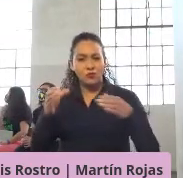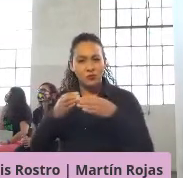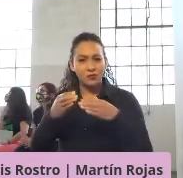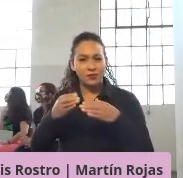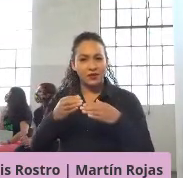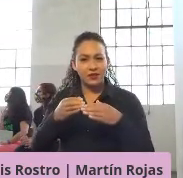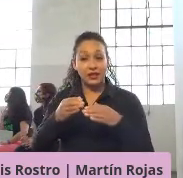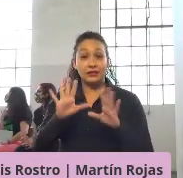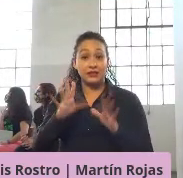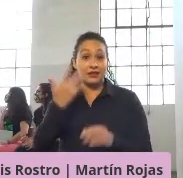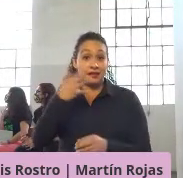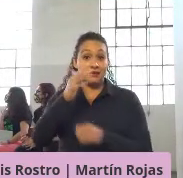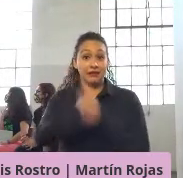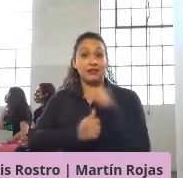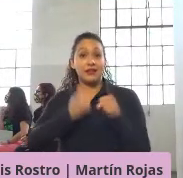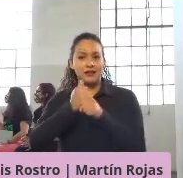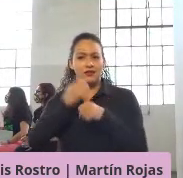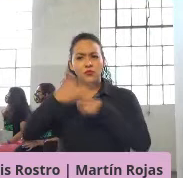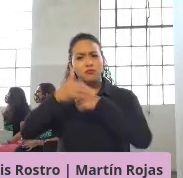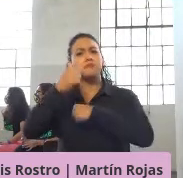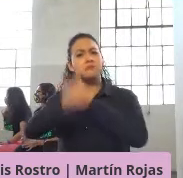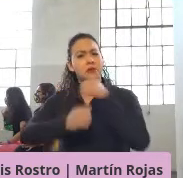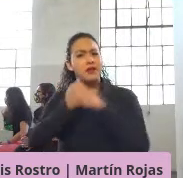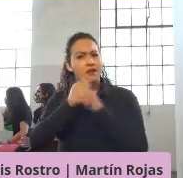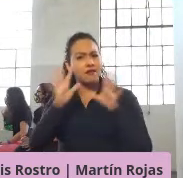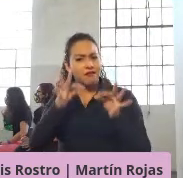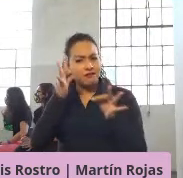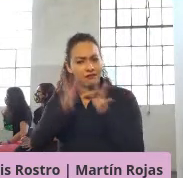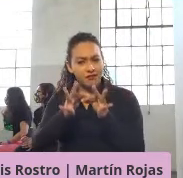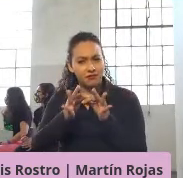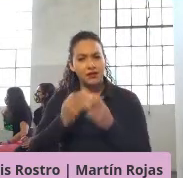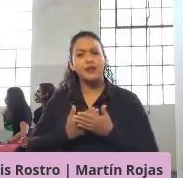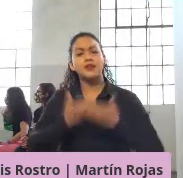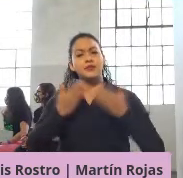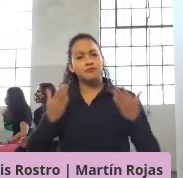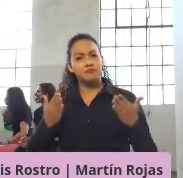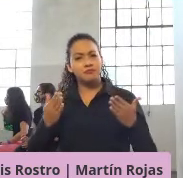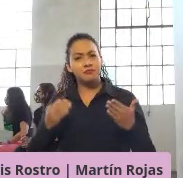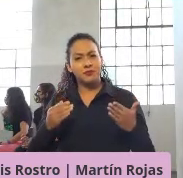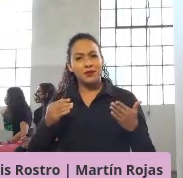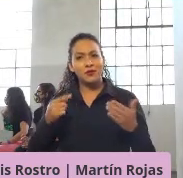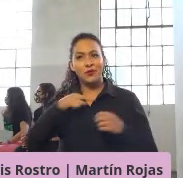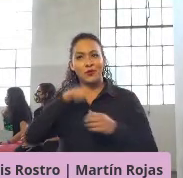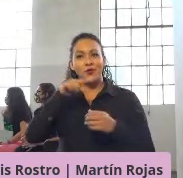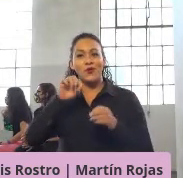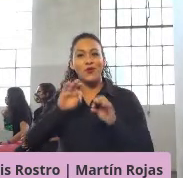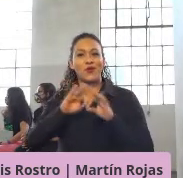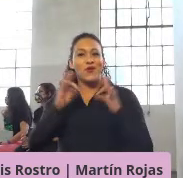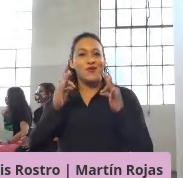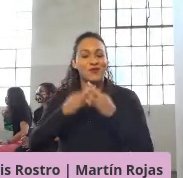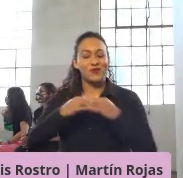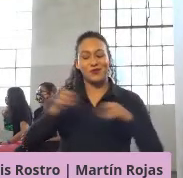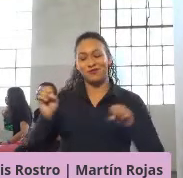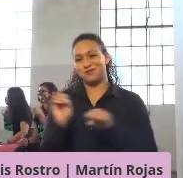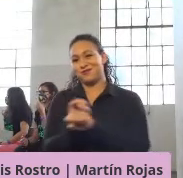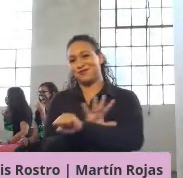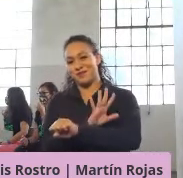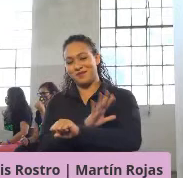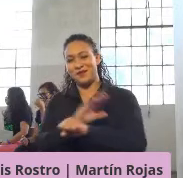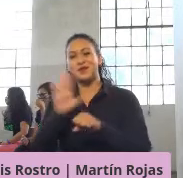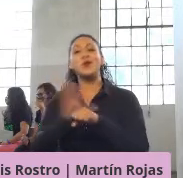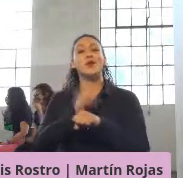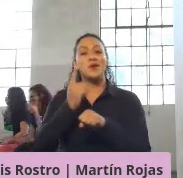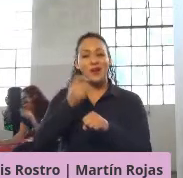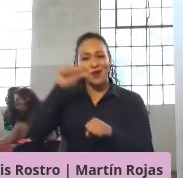estamos por cumplir 10 años el próximo año. Y ahora estamos en un momento muy interesante porque somos como la segunda generación de